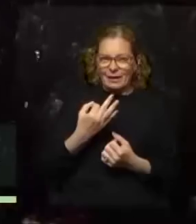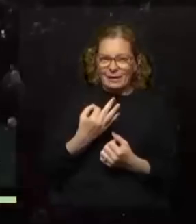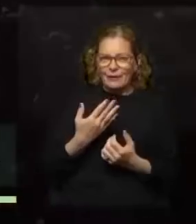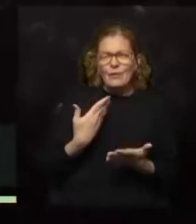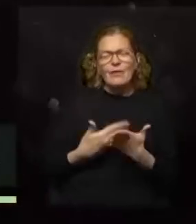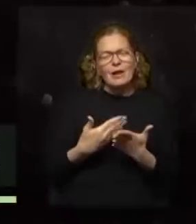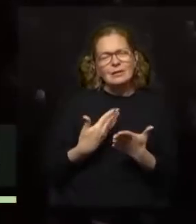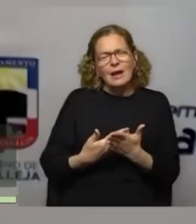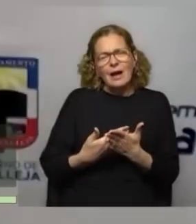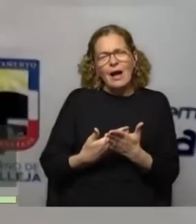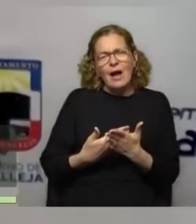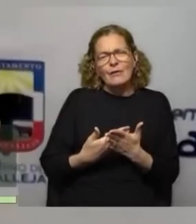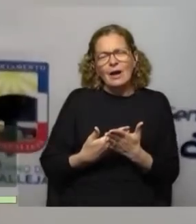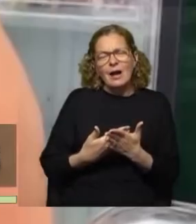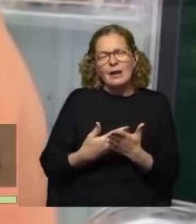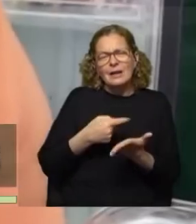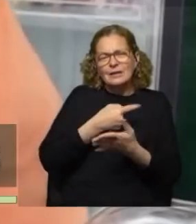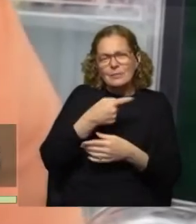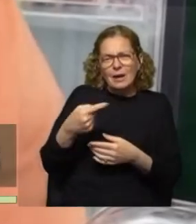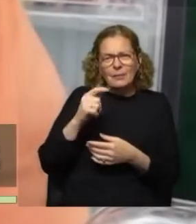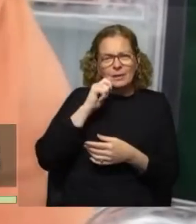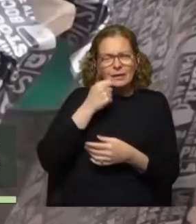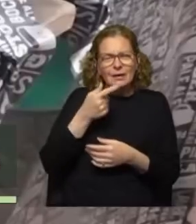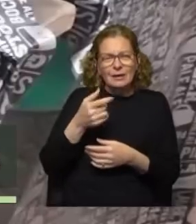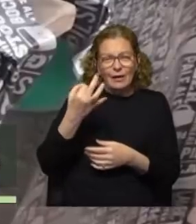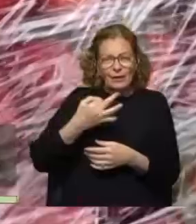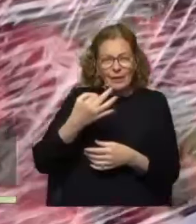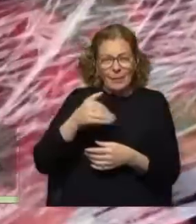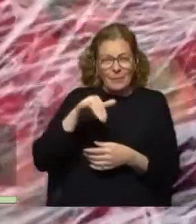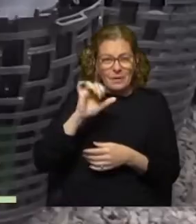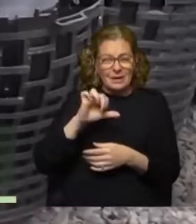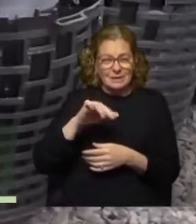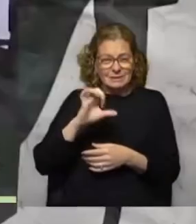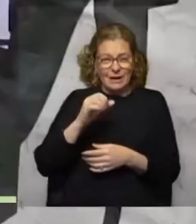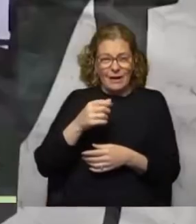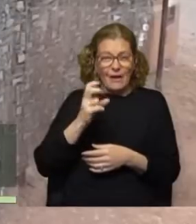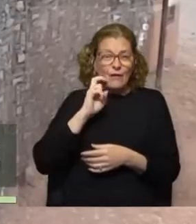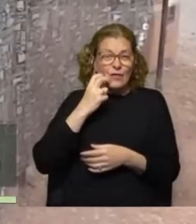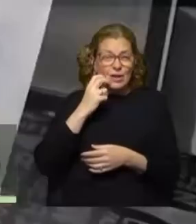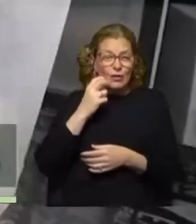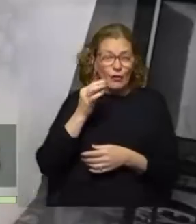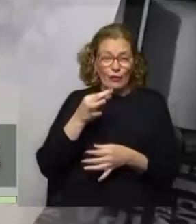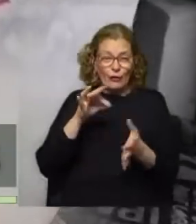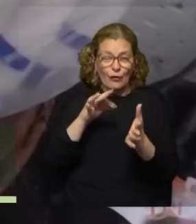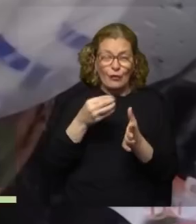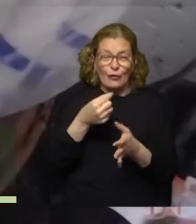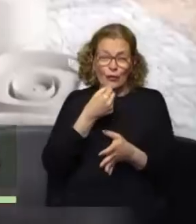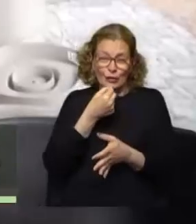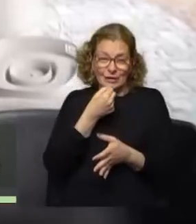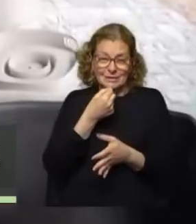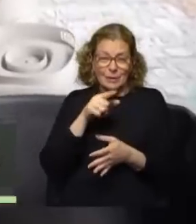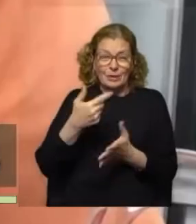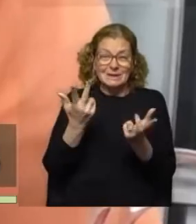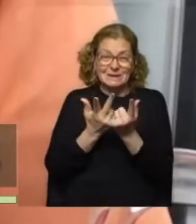a mí nada se eché menos la semana La verdad que es de los minuanos el vino con frutilla después lo sigue 33 que la otra ciudad